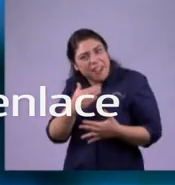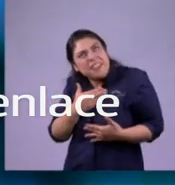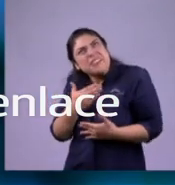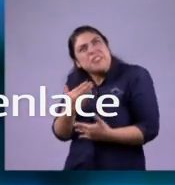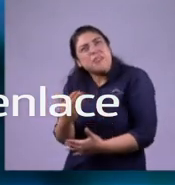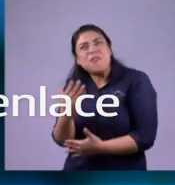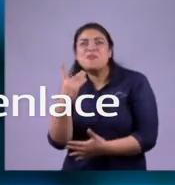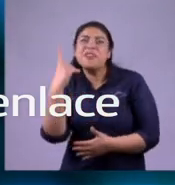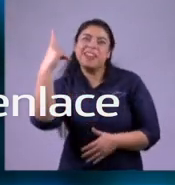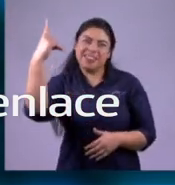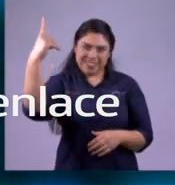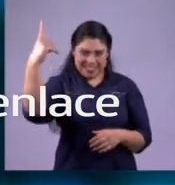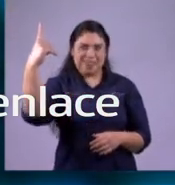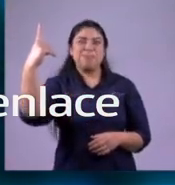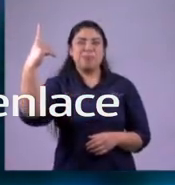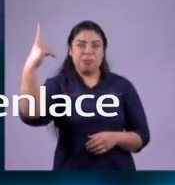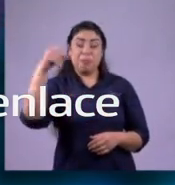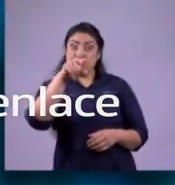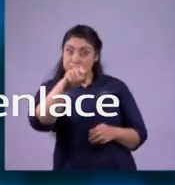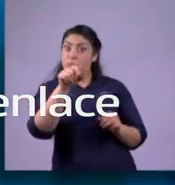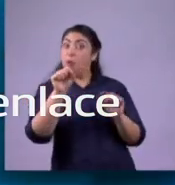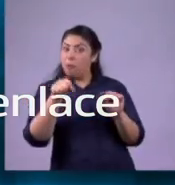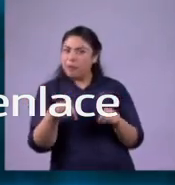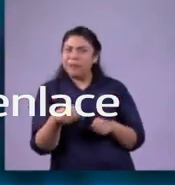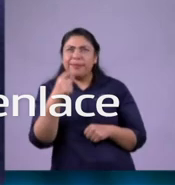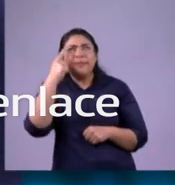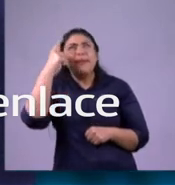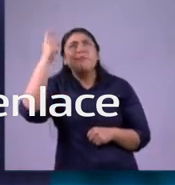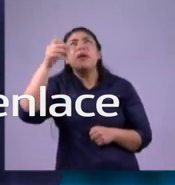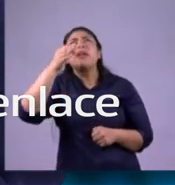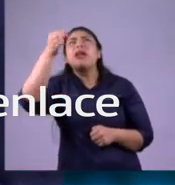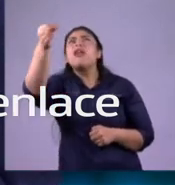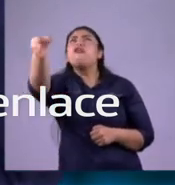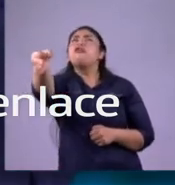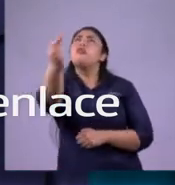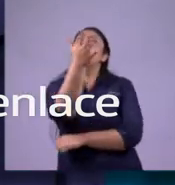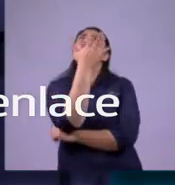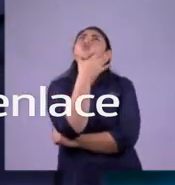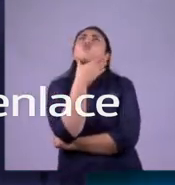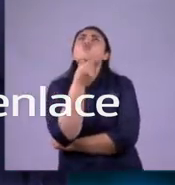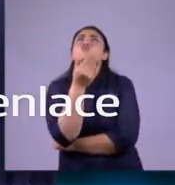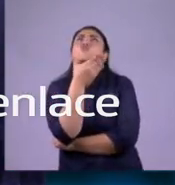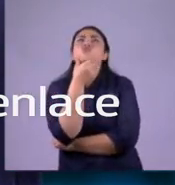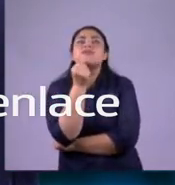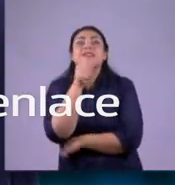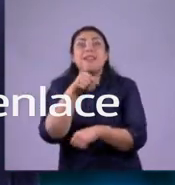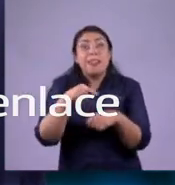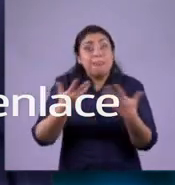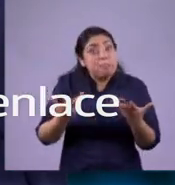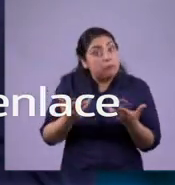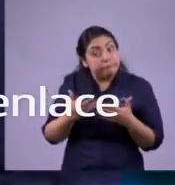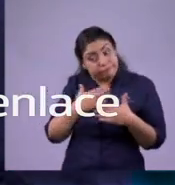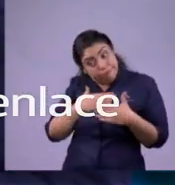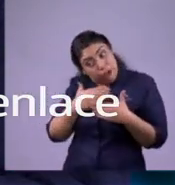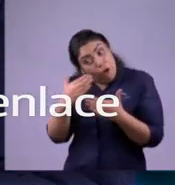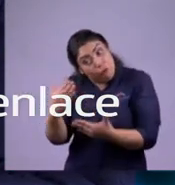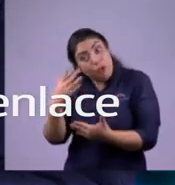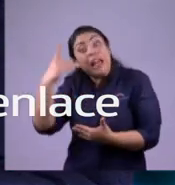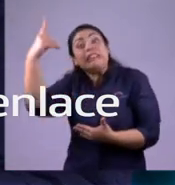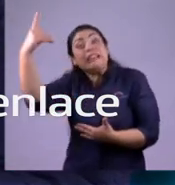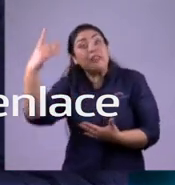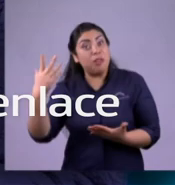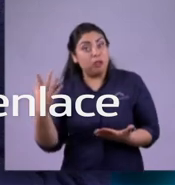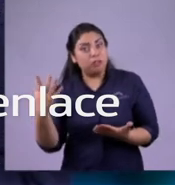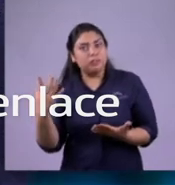dios tú puedes imaginar un futuro de acuerdo a la confianza que en dios tienes